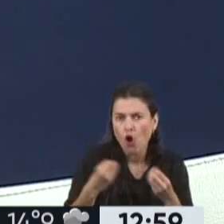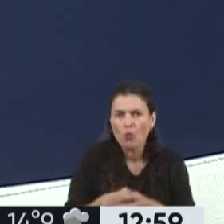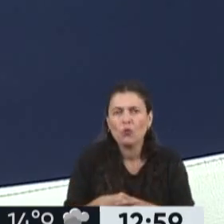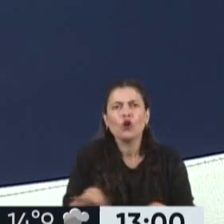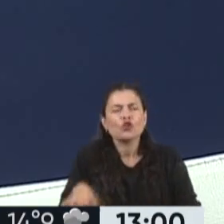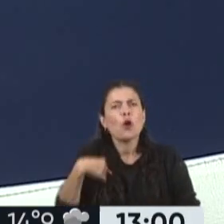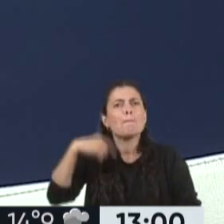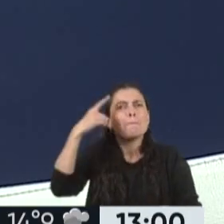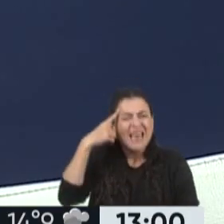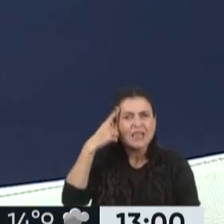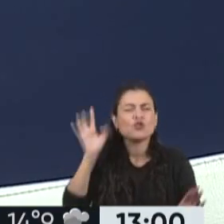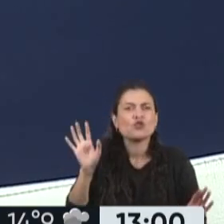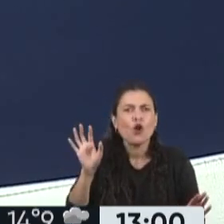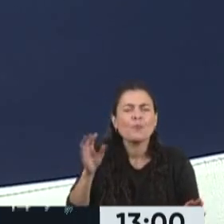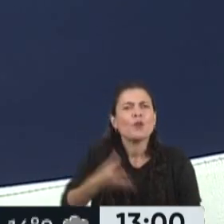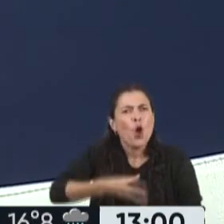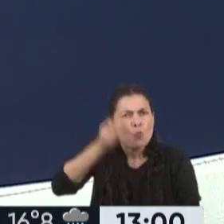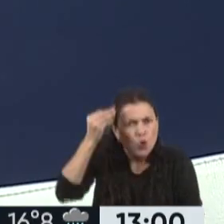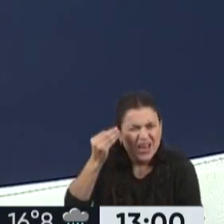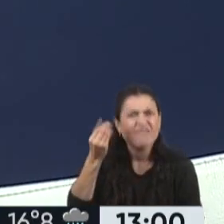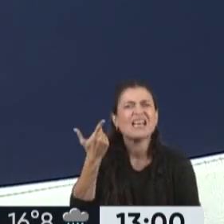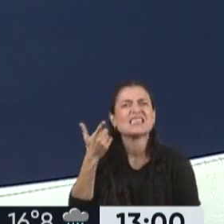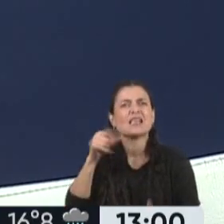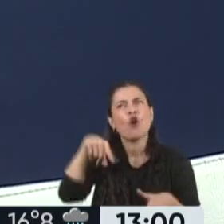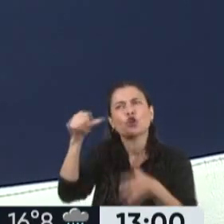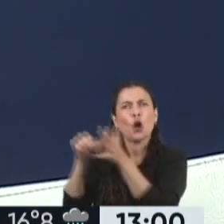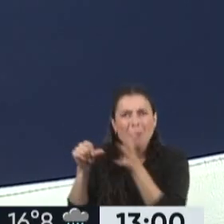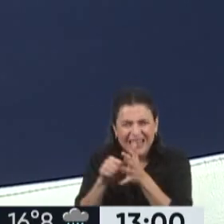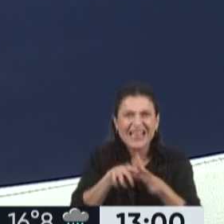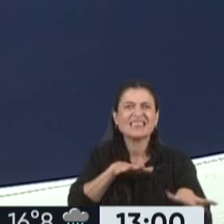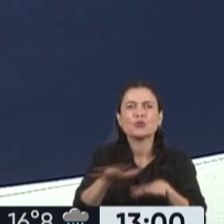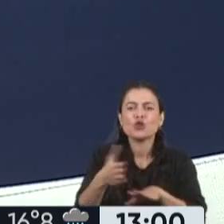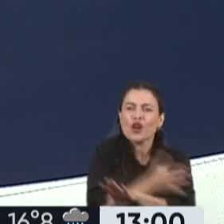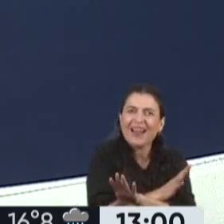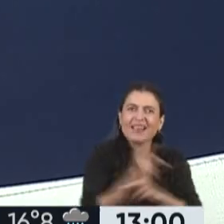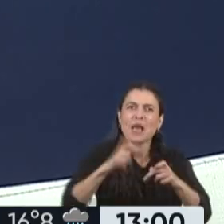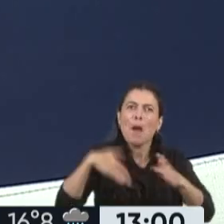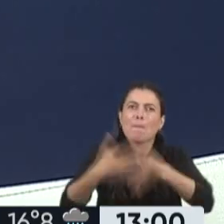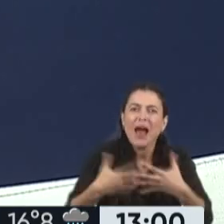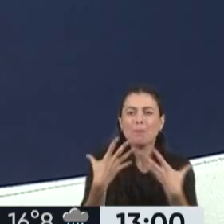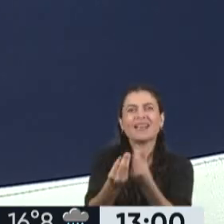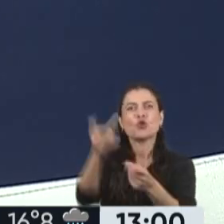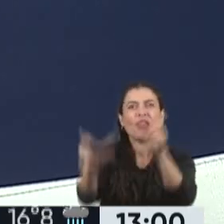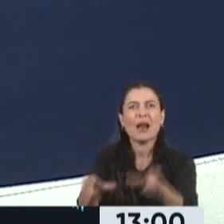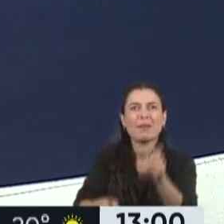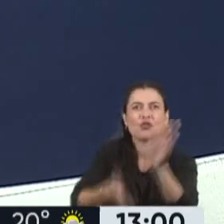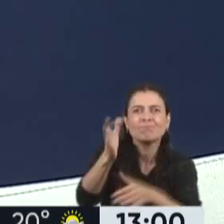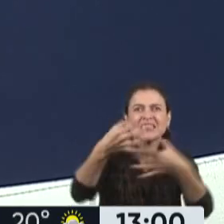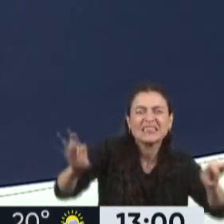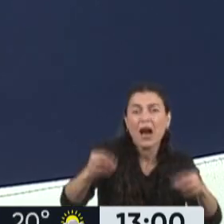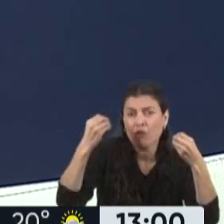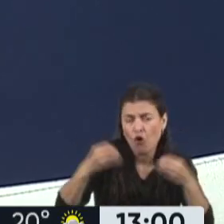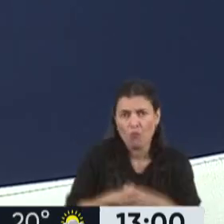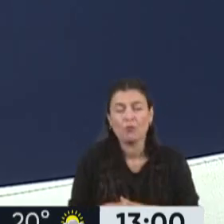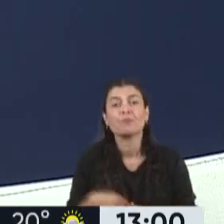catástrofes naturales sistemas de ese tipo. El gobierno nacional está pensando como resultado